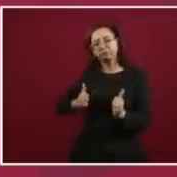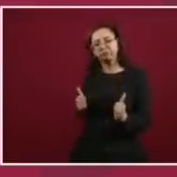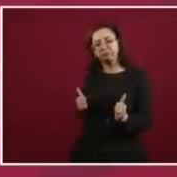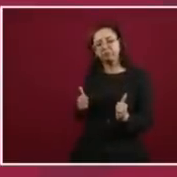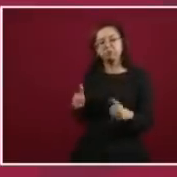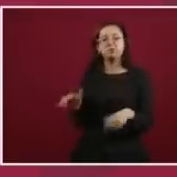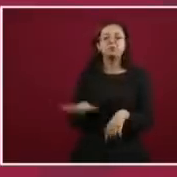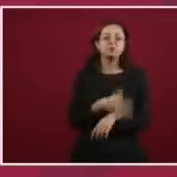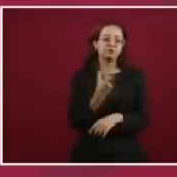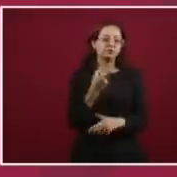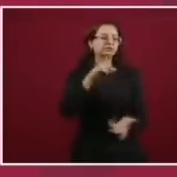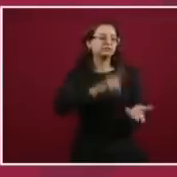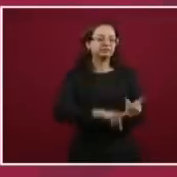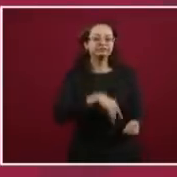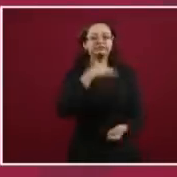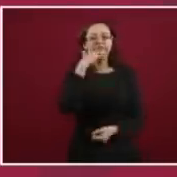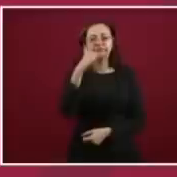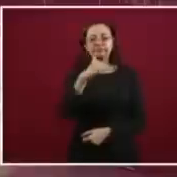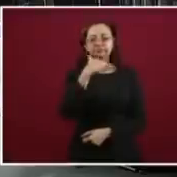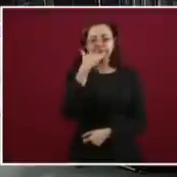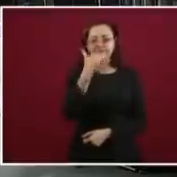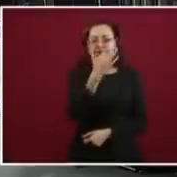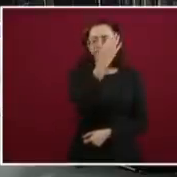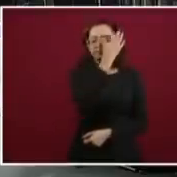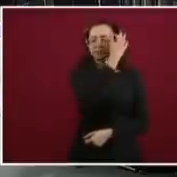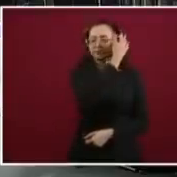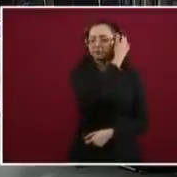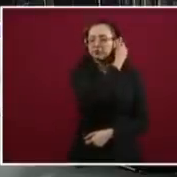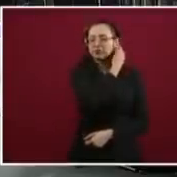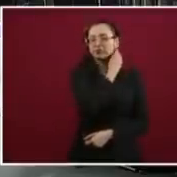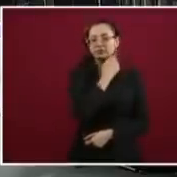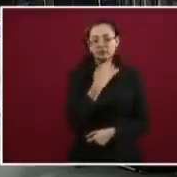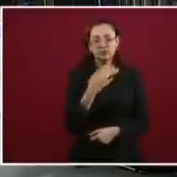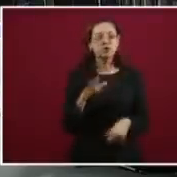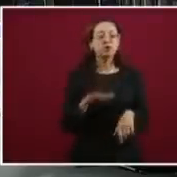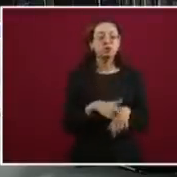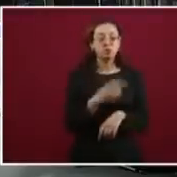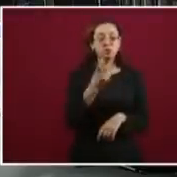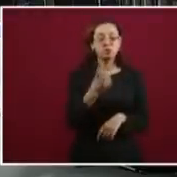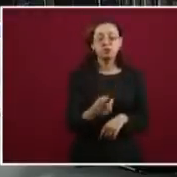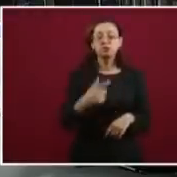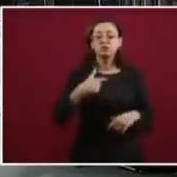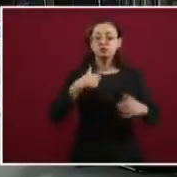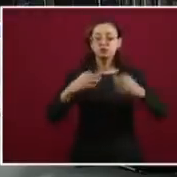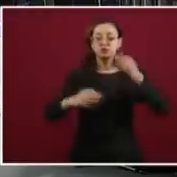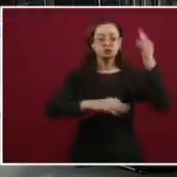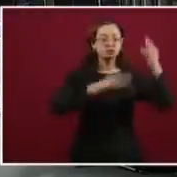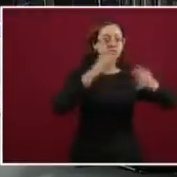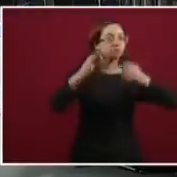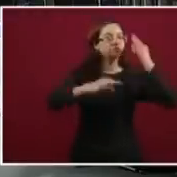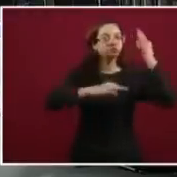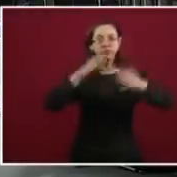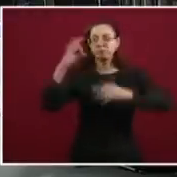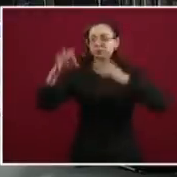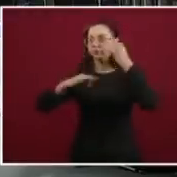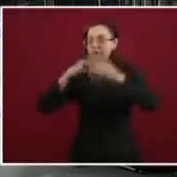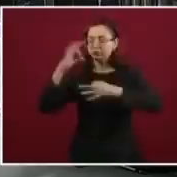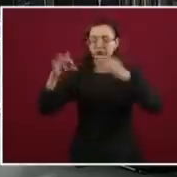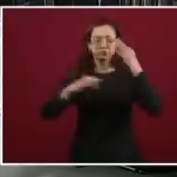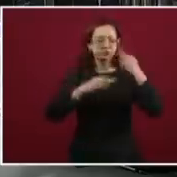por la corrupción por eso la campaña en contra de